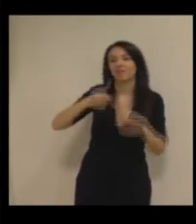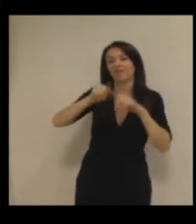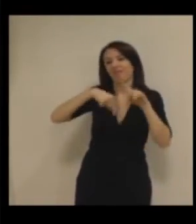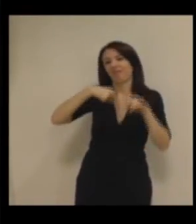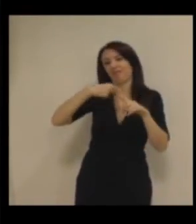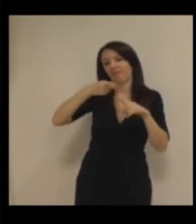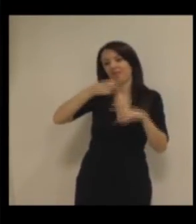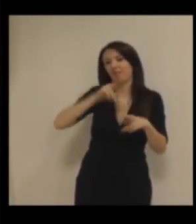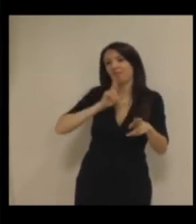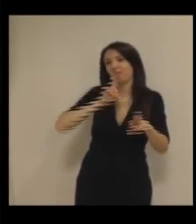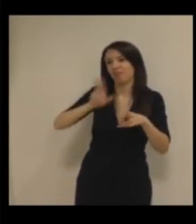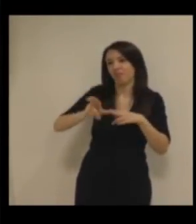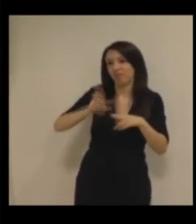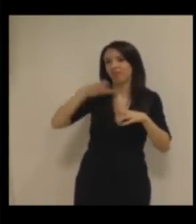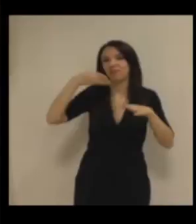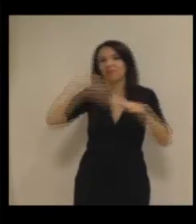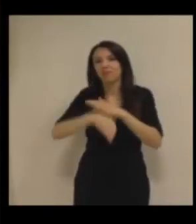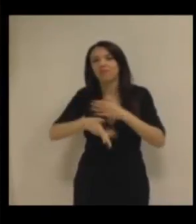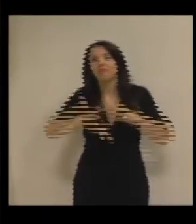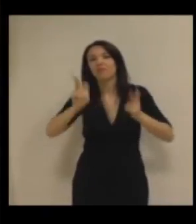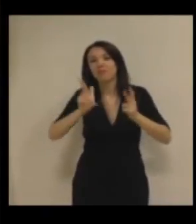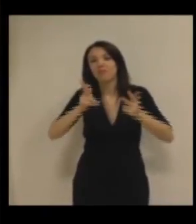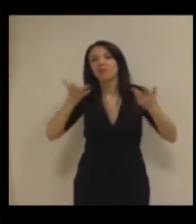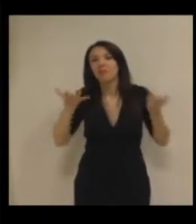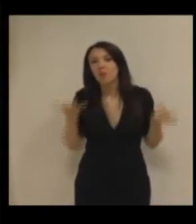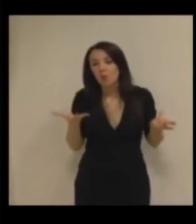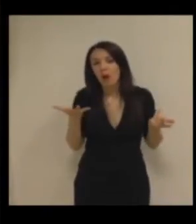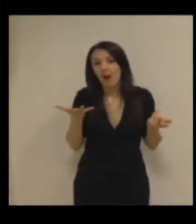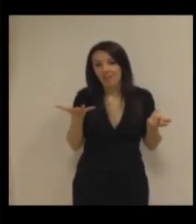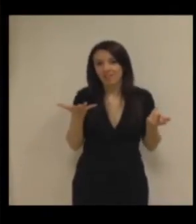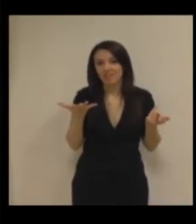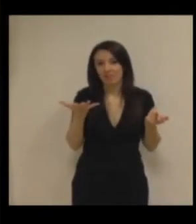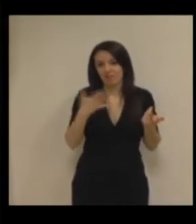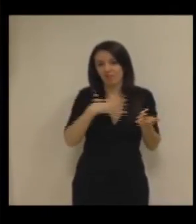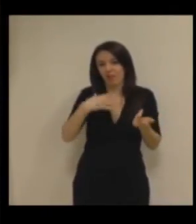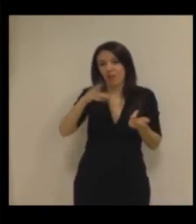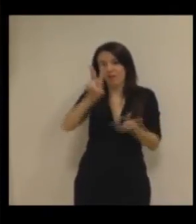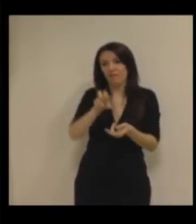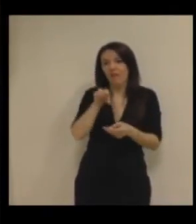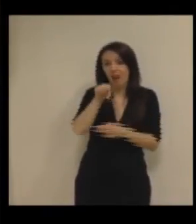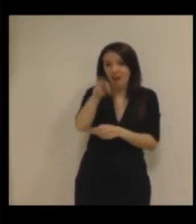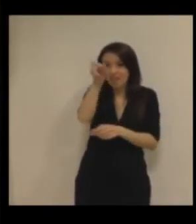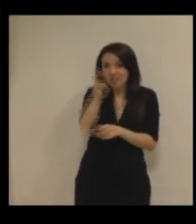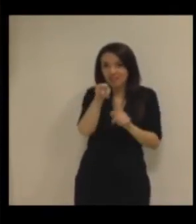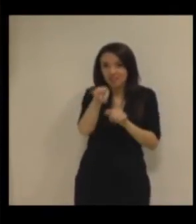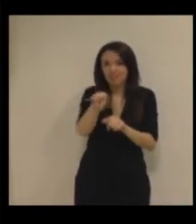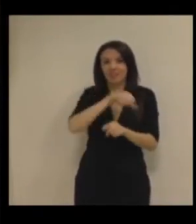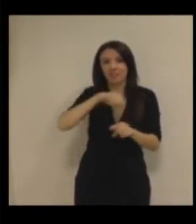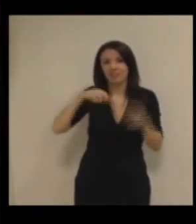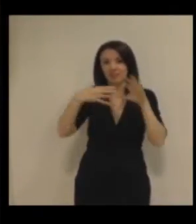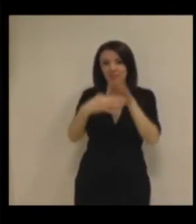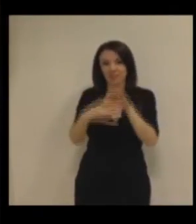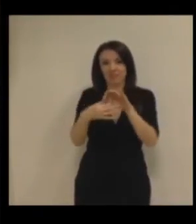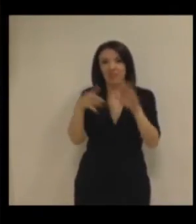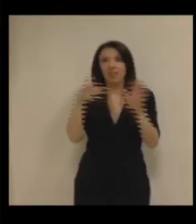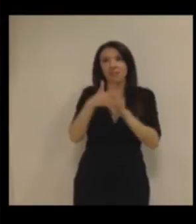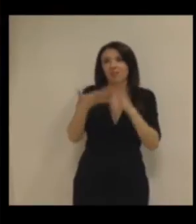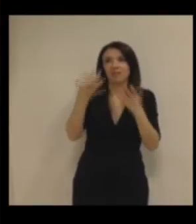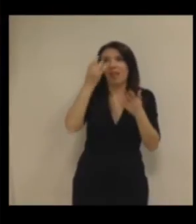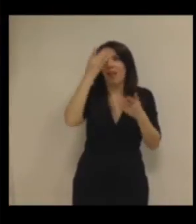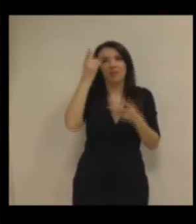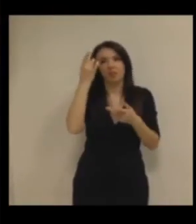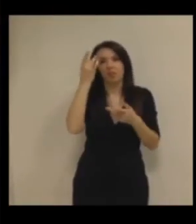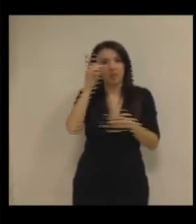decimos a lo que puedes acceder que te puede ser útil, ¿no? Y eso no es baladí, porque según